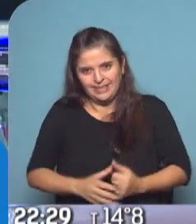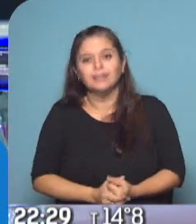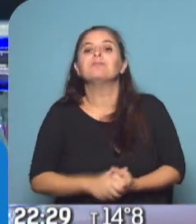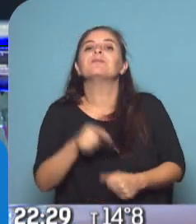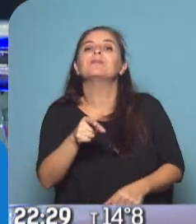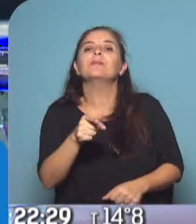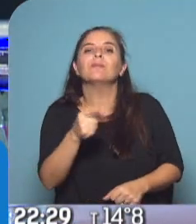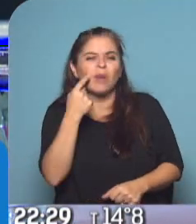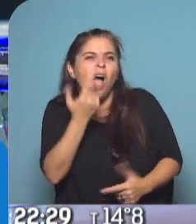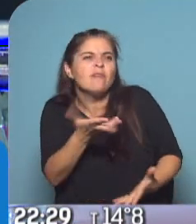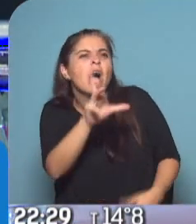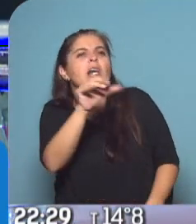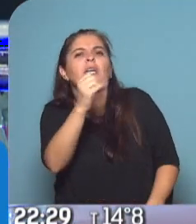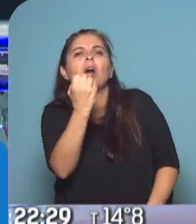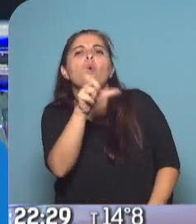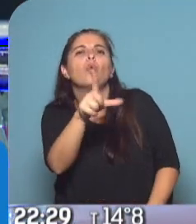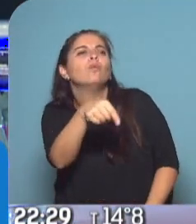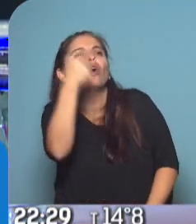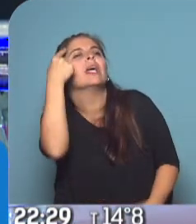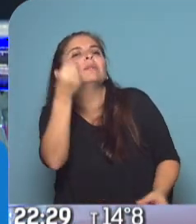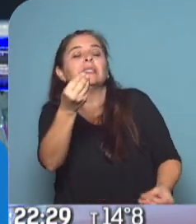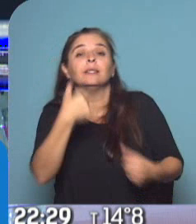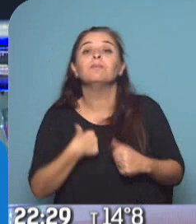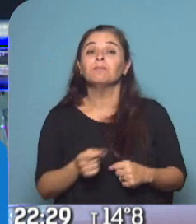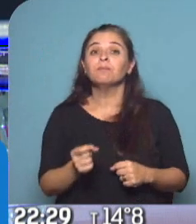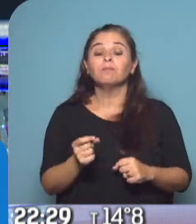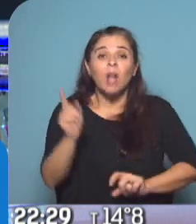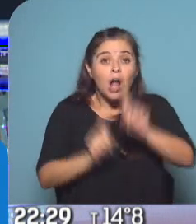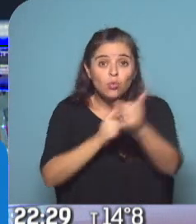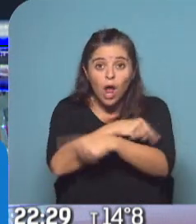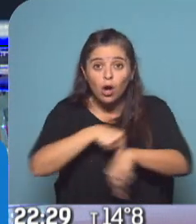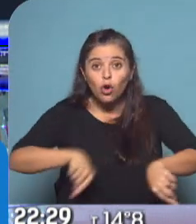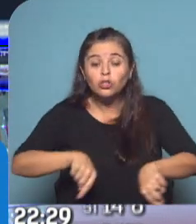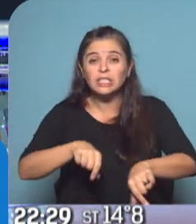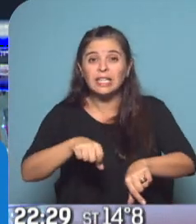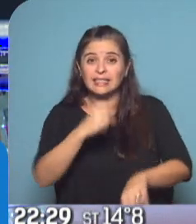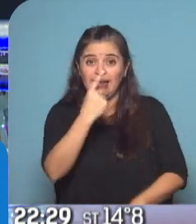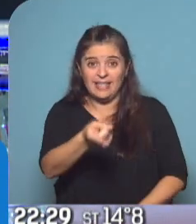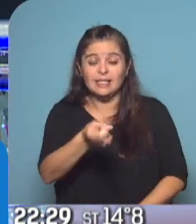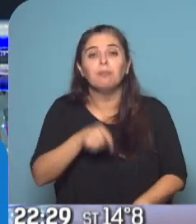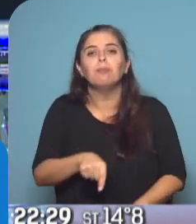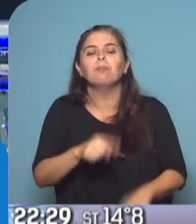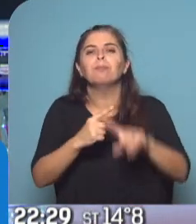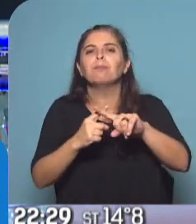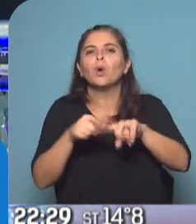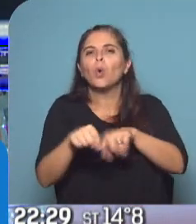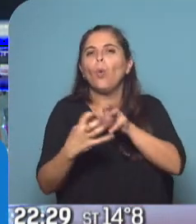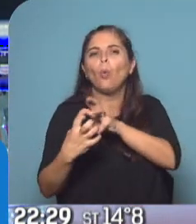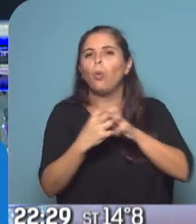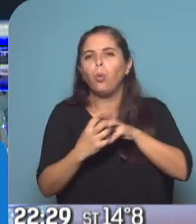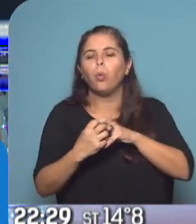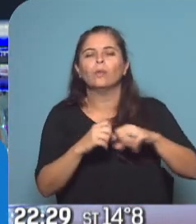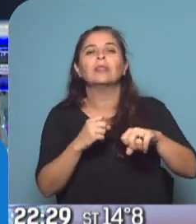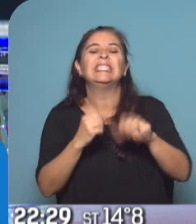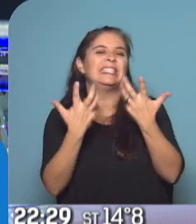algunas de las cuestiones que se escuchan en torno a las especulaciones que detrás de esta de esta batalla tecnológica